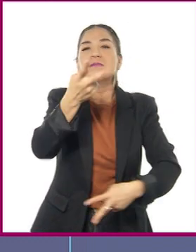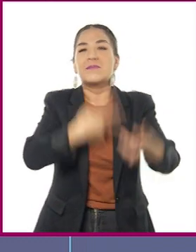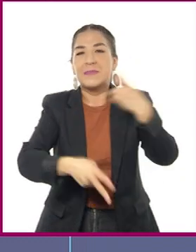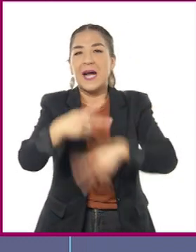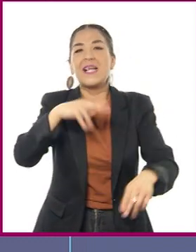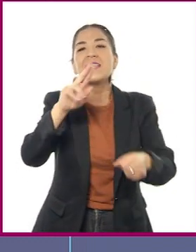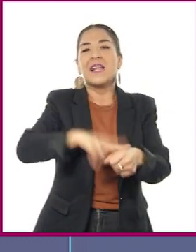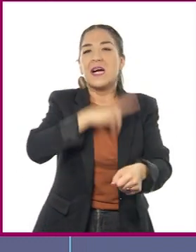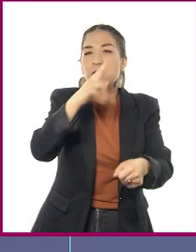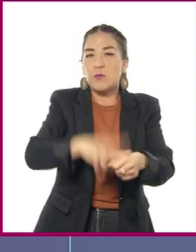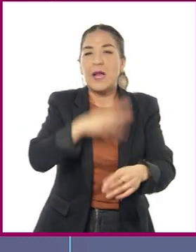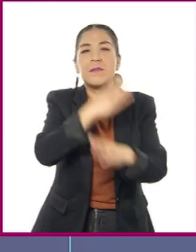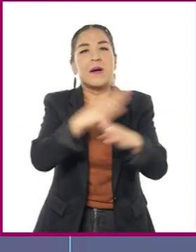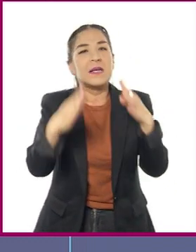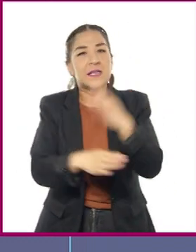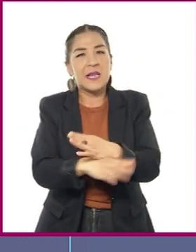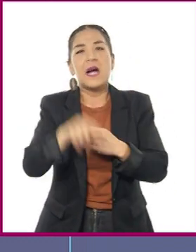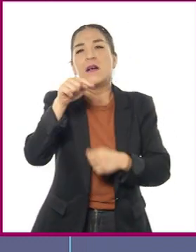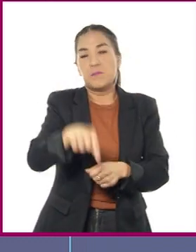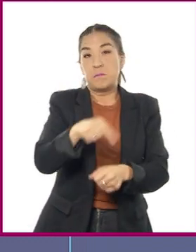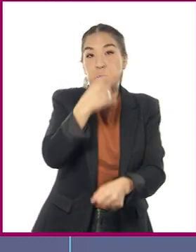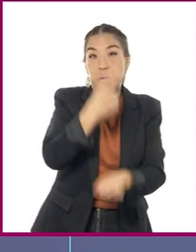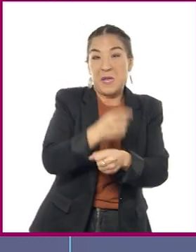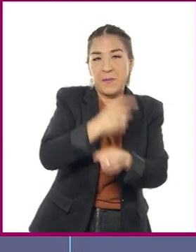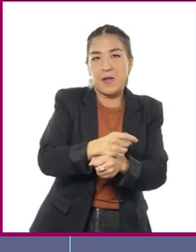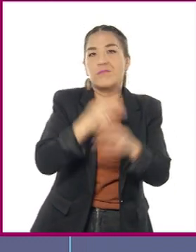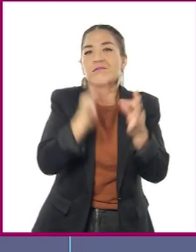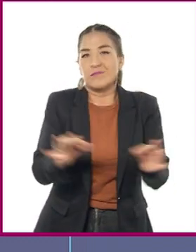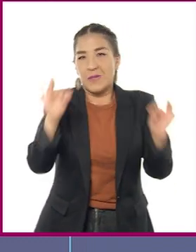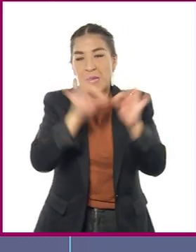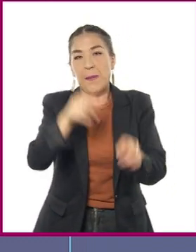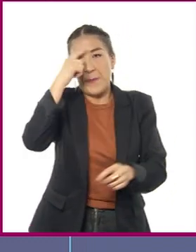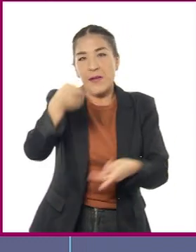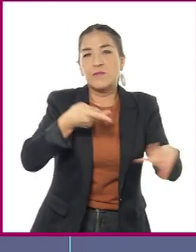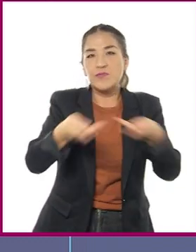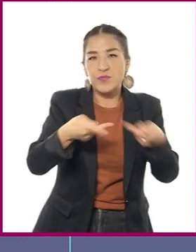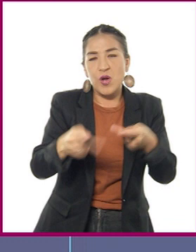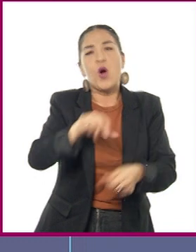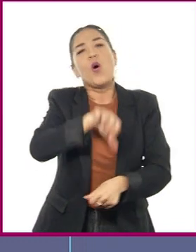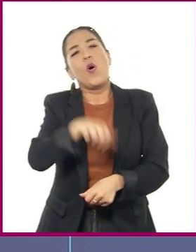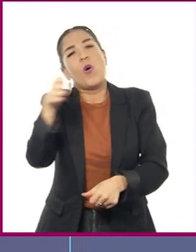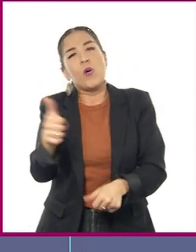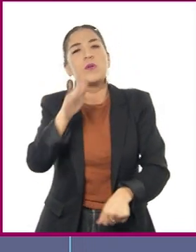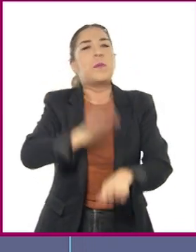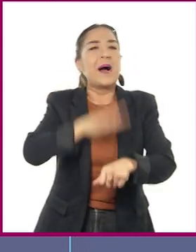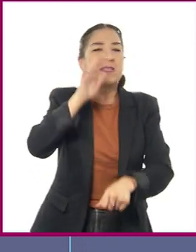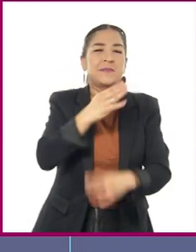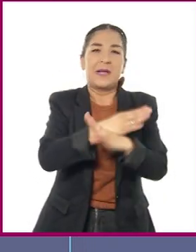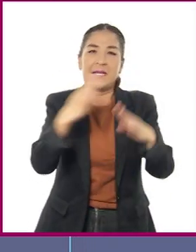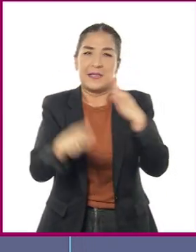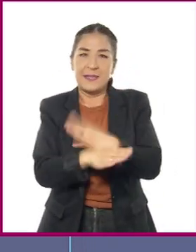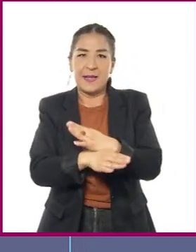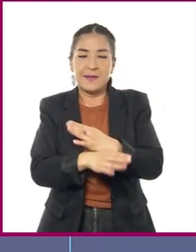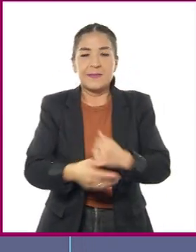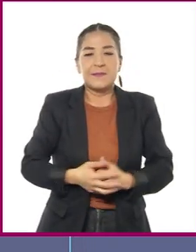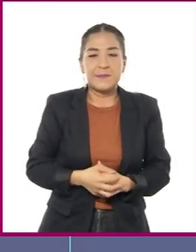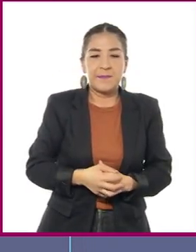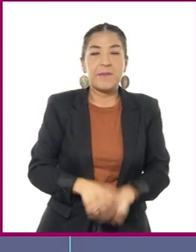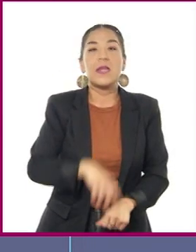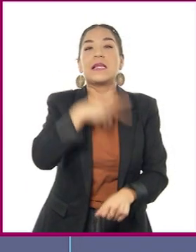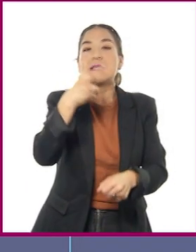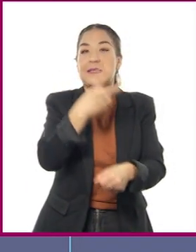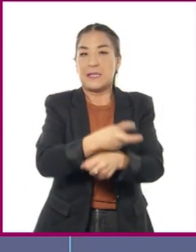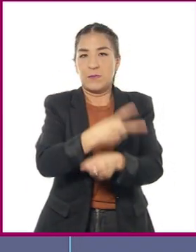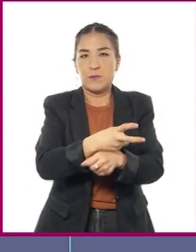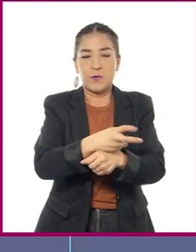naturales para obtener materias primas que permiten elaborar otros productos. El sector